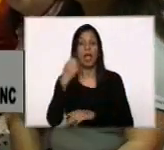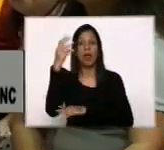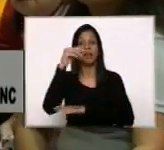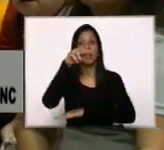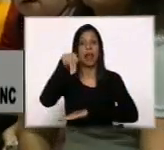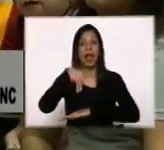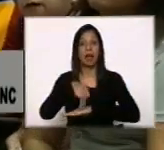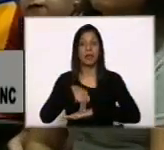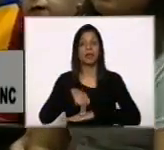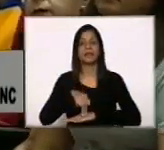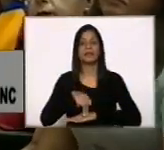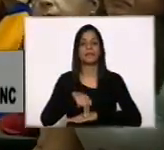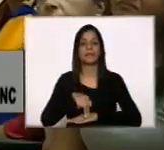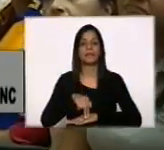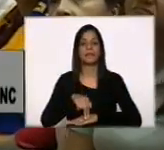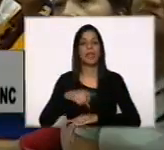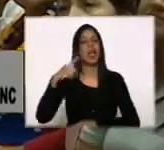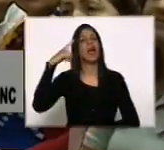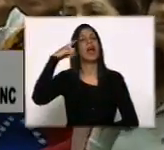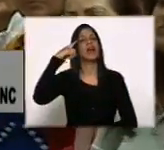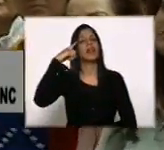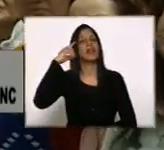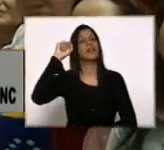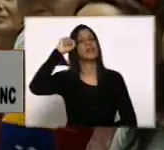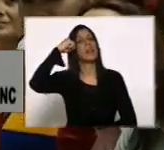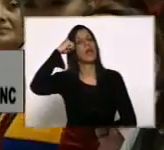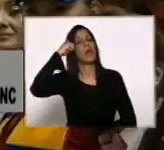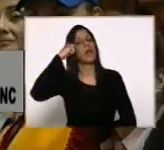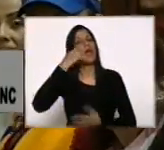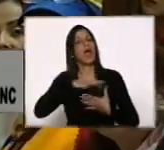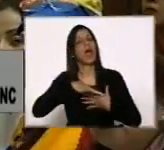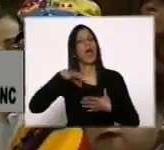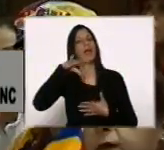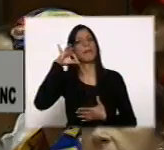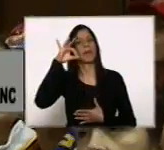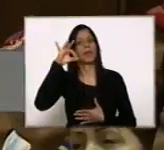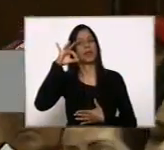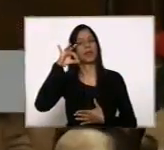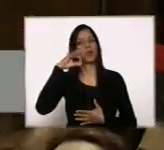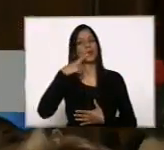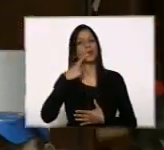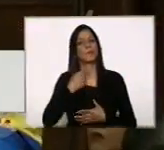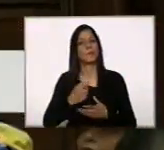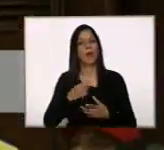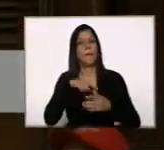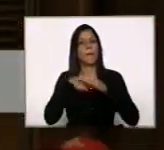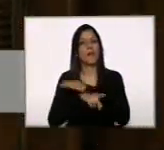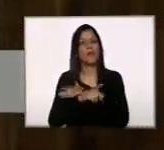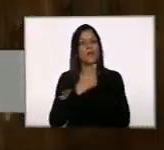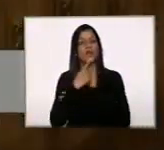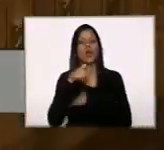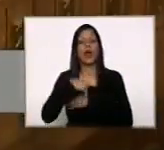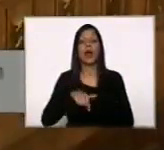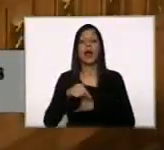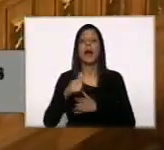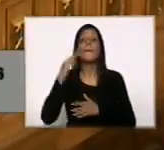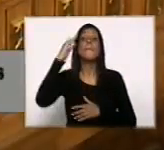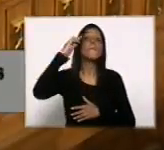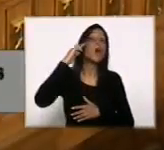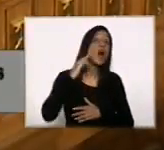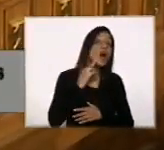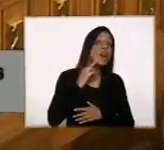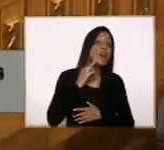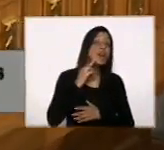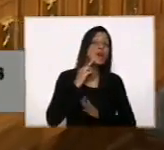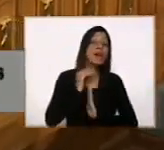asamblea, a esa espiritualidad profunda que lideriza este proyecto bolivariano. Porque con Bolívar, que todavía sigue